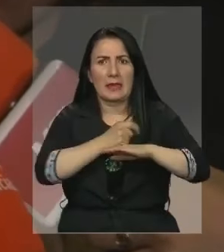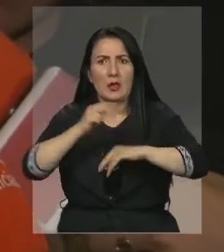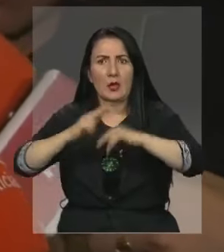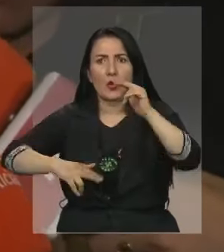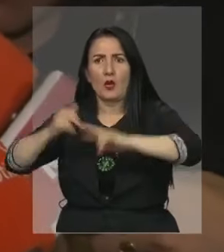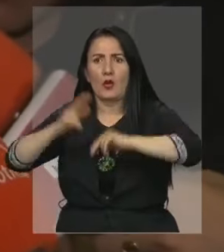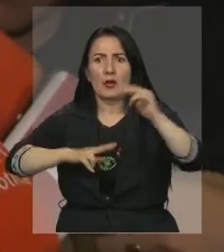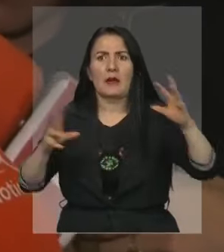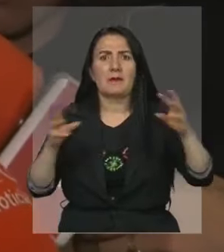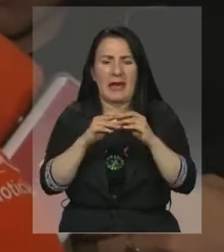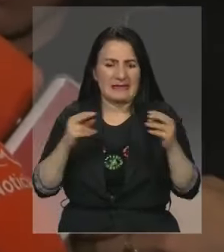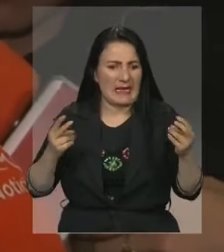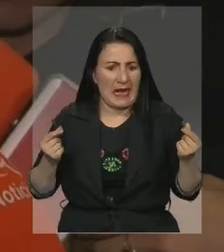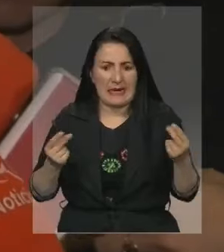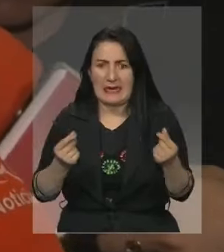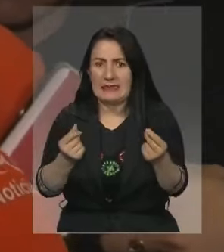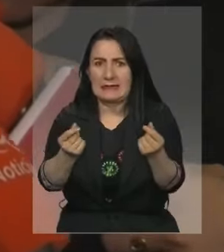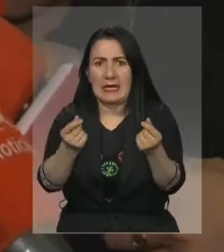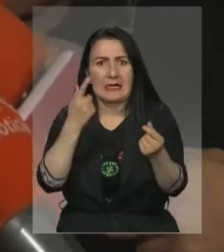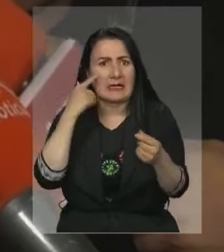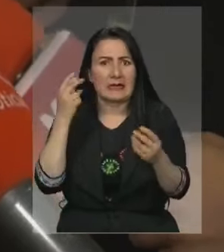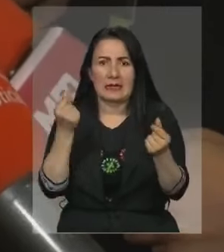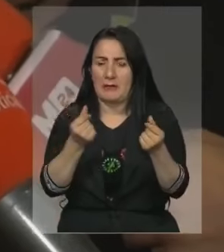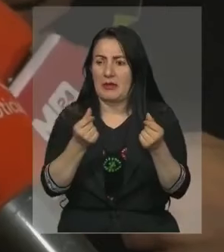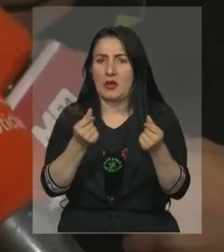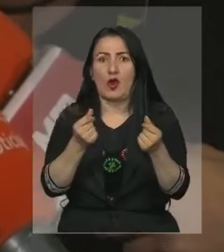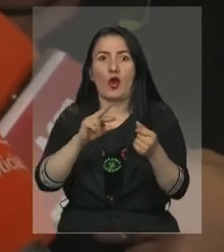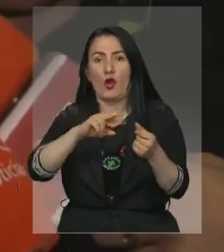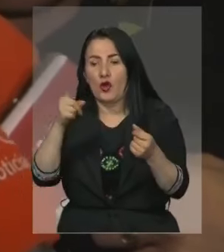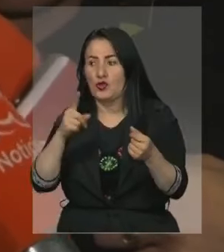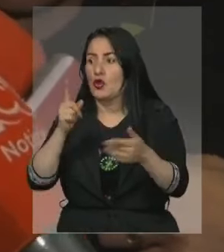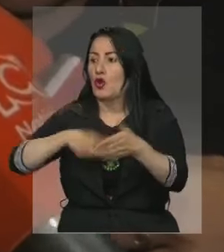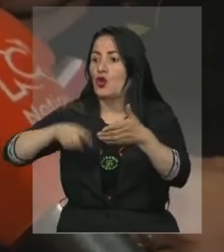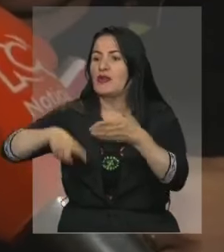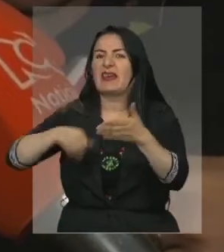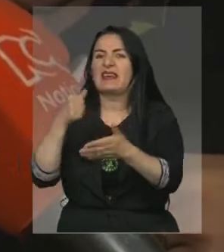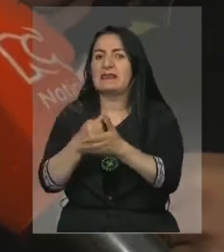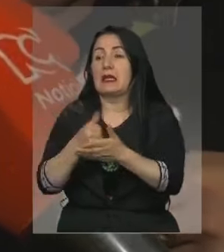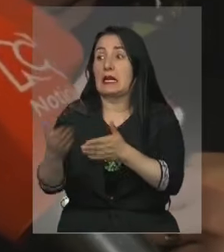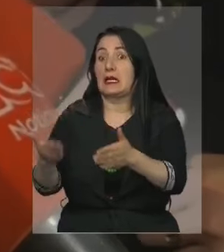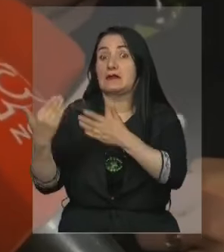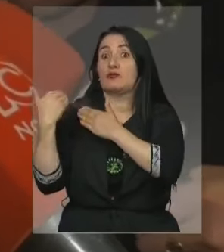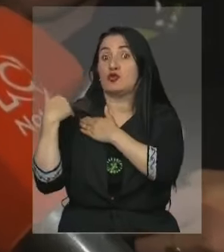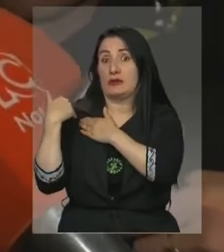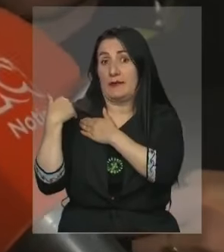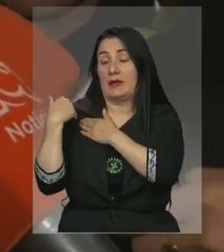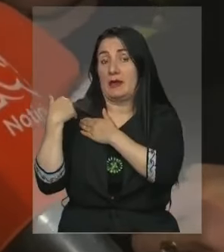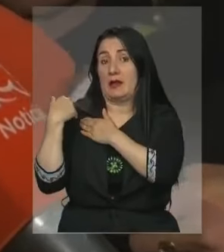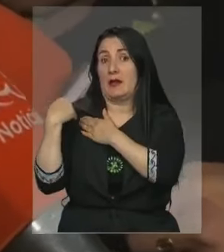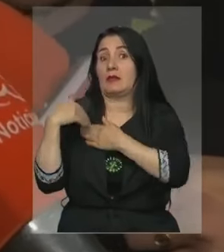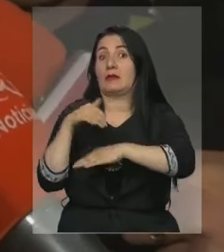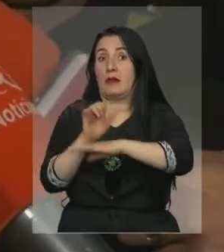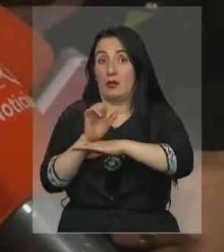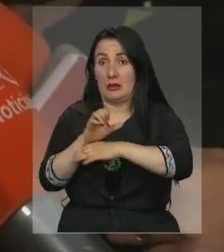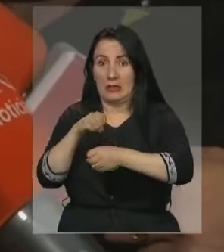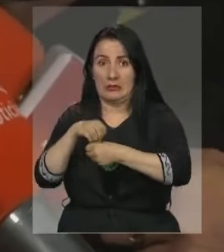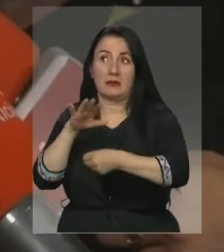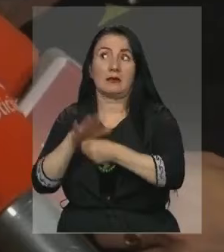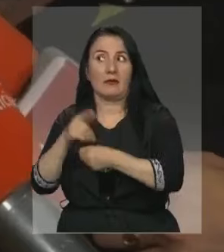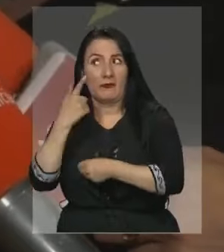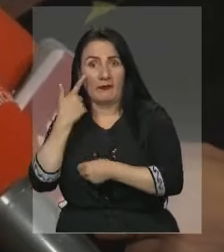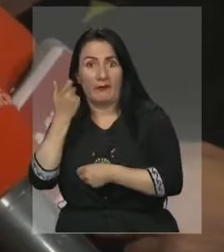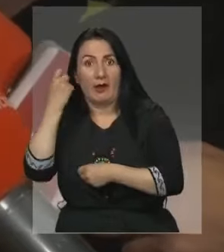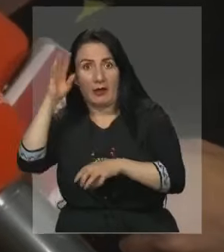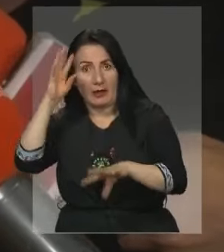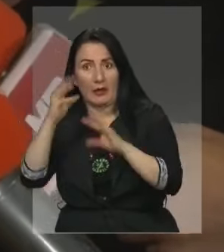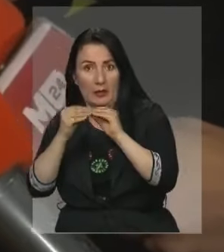en cuáles podemos agilizar, cuáles requieren tomar medidas frente a los contratistas, cuáles son responsabilidad de entidades del distrito que faltan